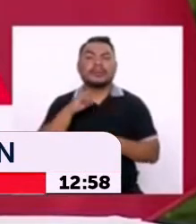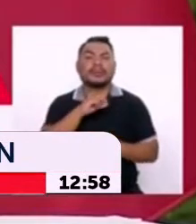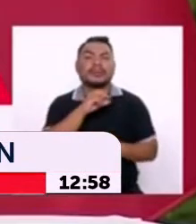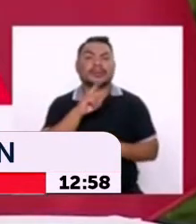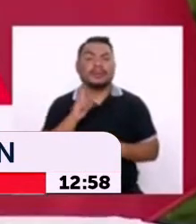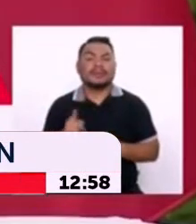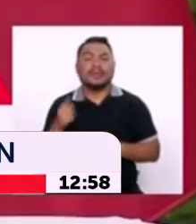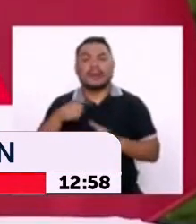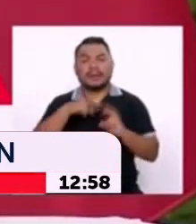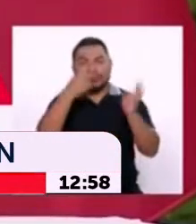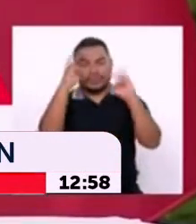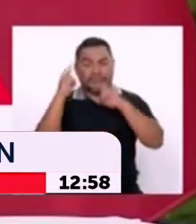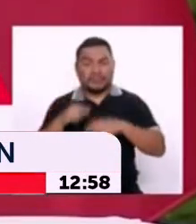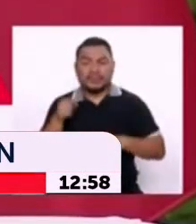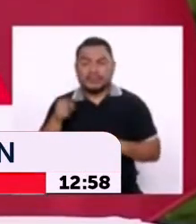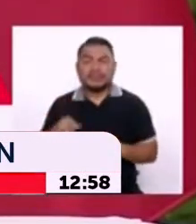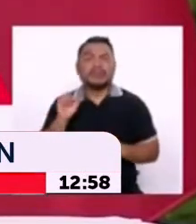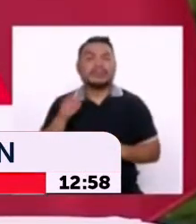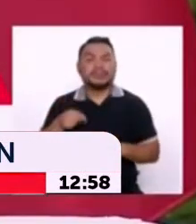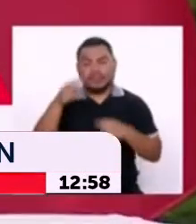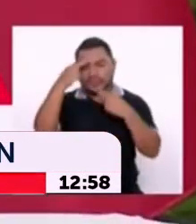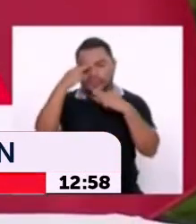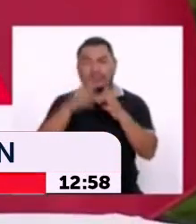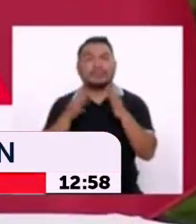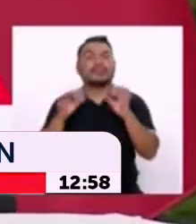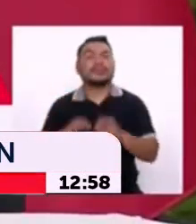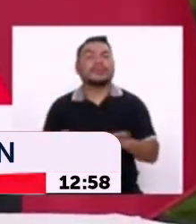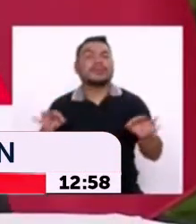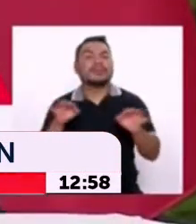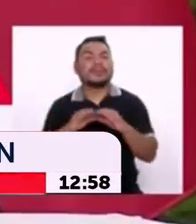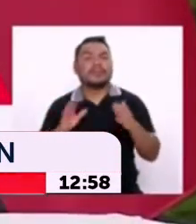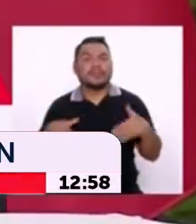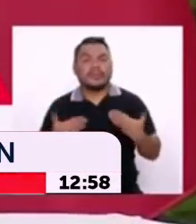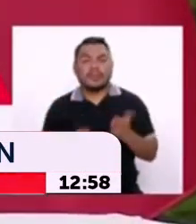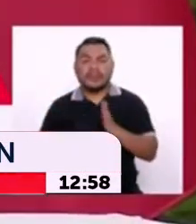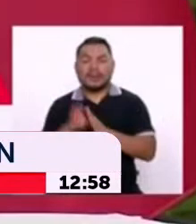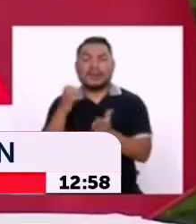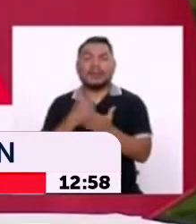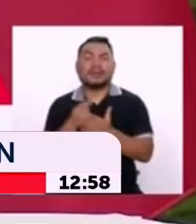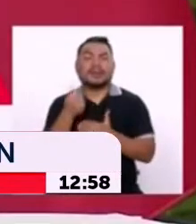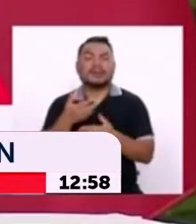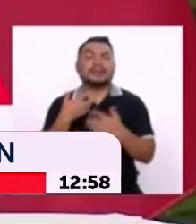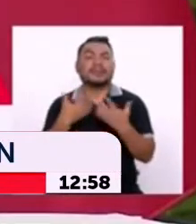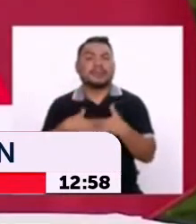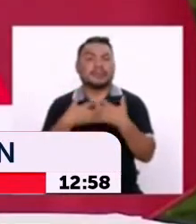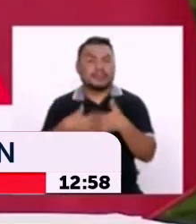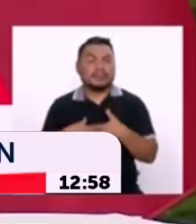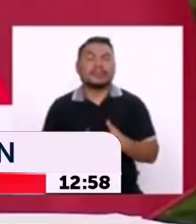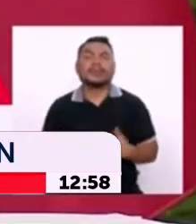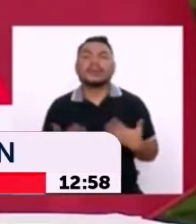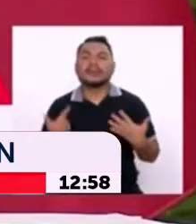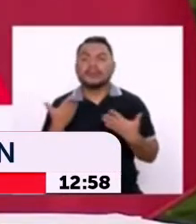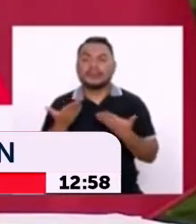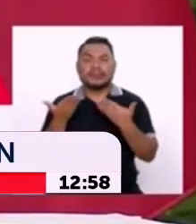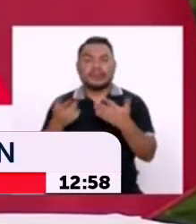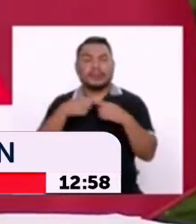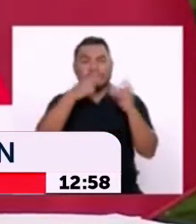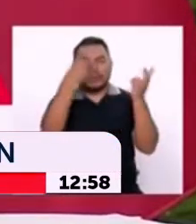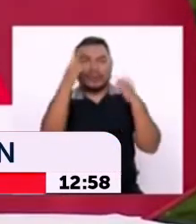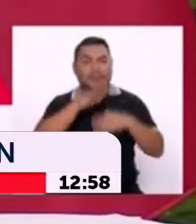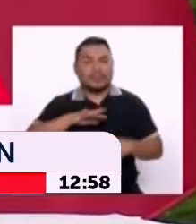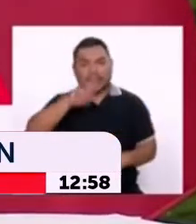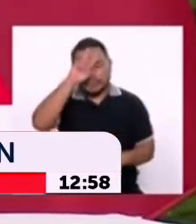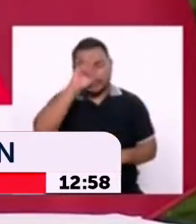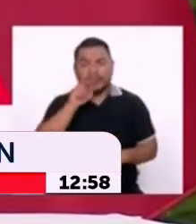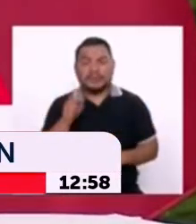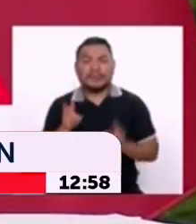IGB a los turistas. Esto es una noticia muy importante para la reactivación de esta industria sin chimeneas, que es el turismo en el